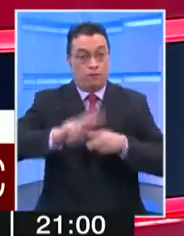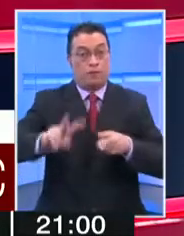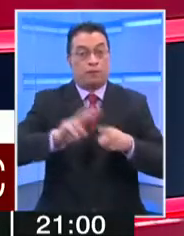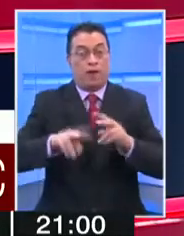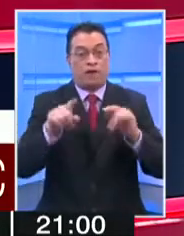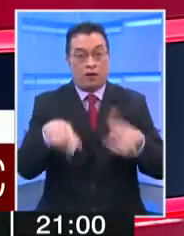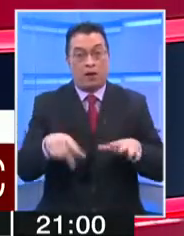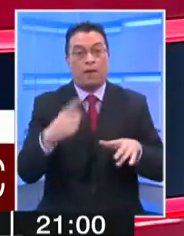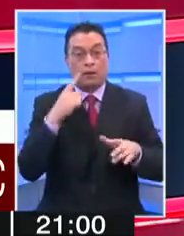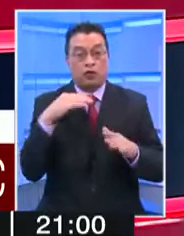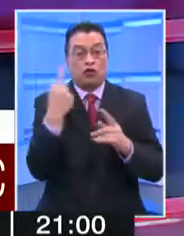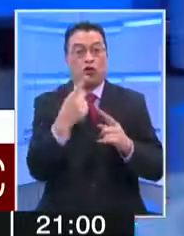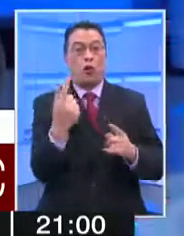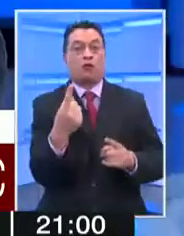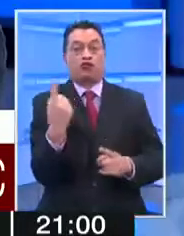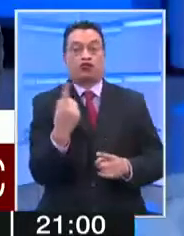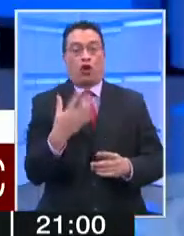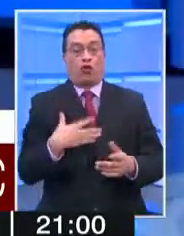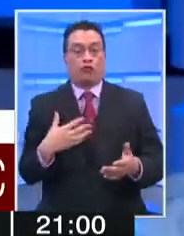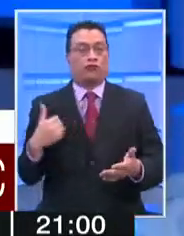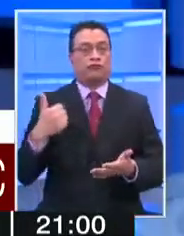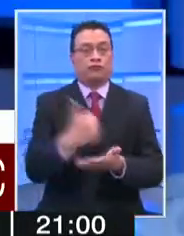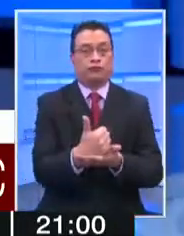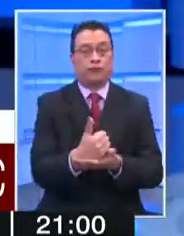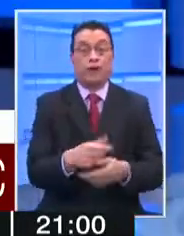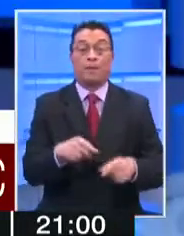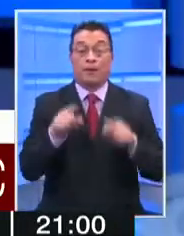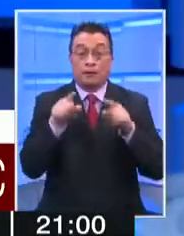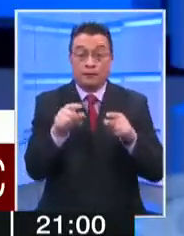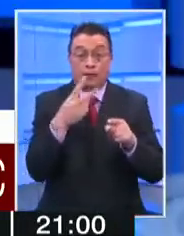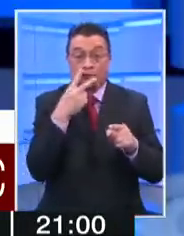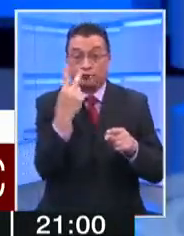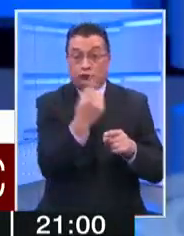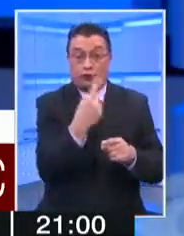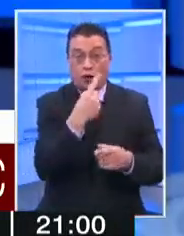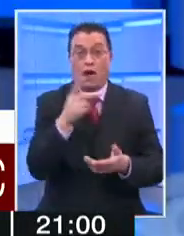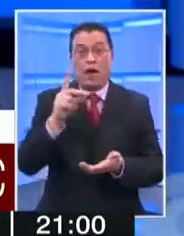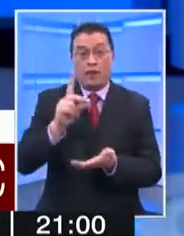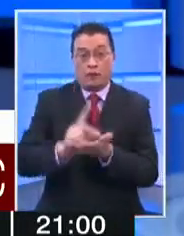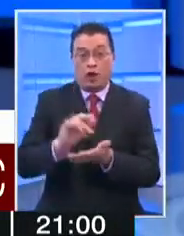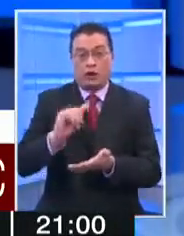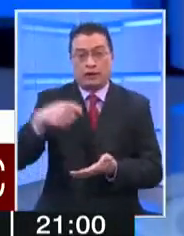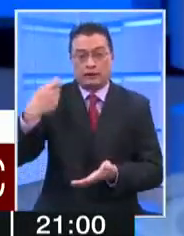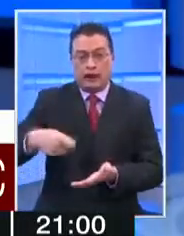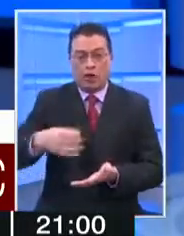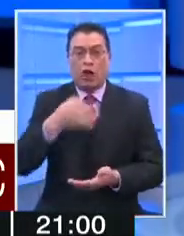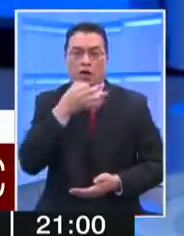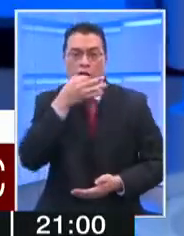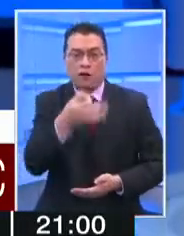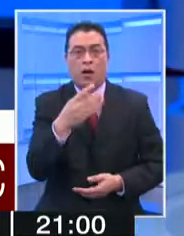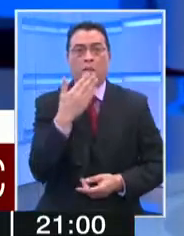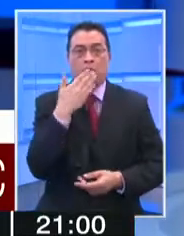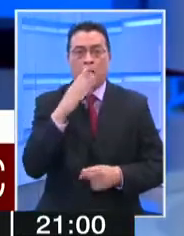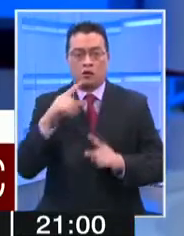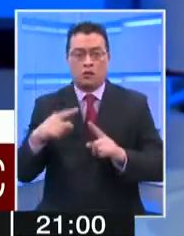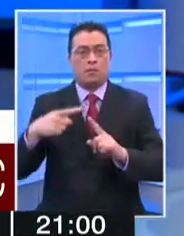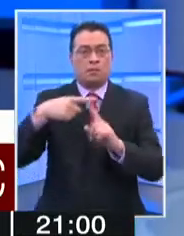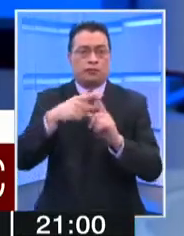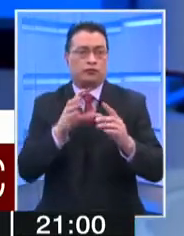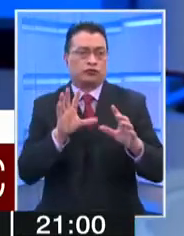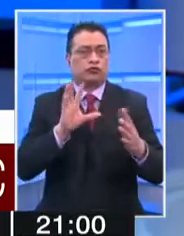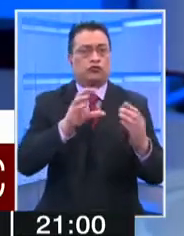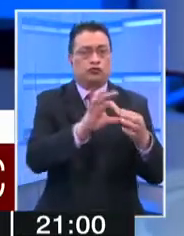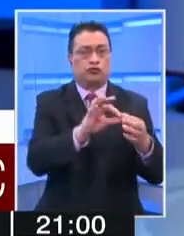corriendo con lista propia ante ese escenario senadores y diputados han planteado la conveniencia de sumarse a la candidatura de ricardo